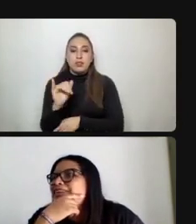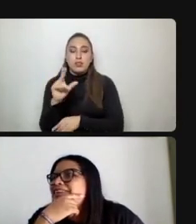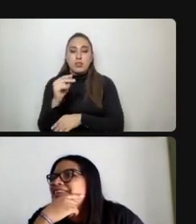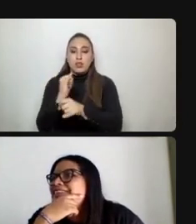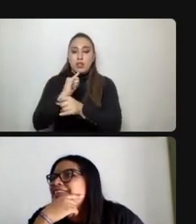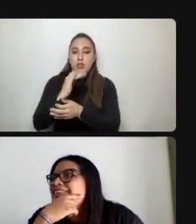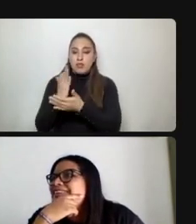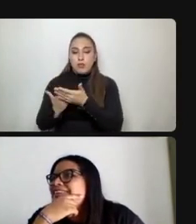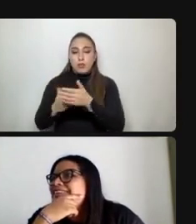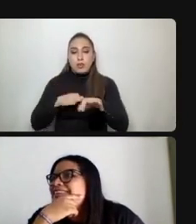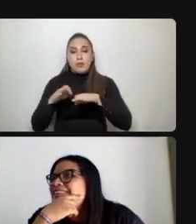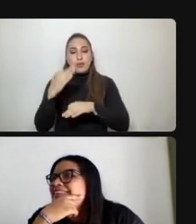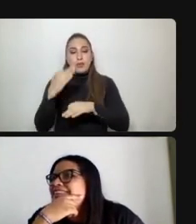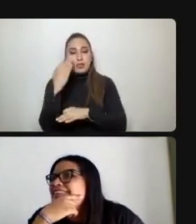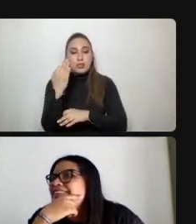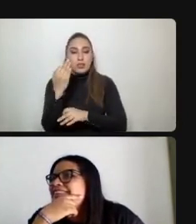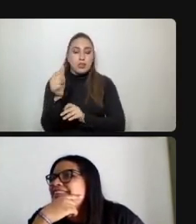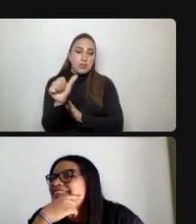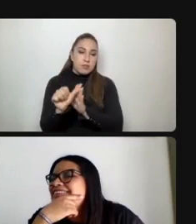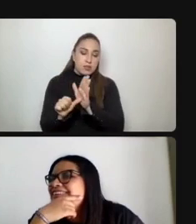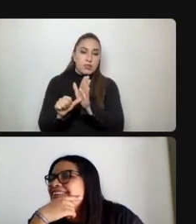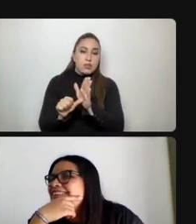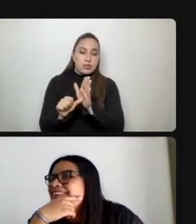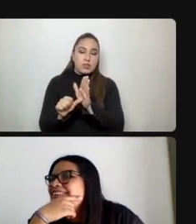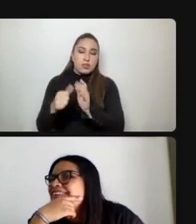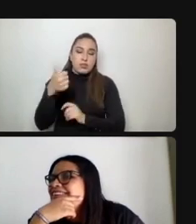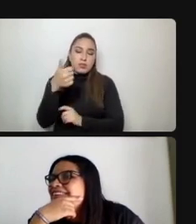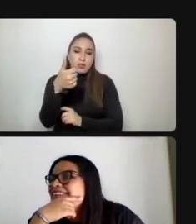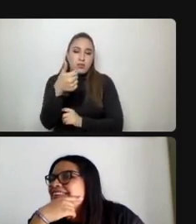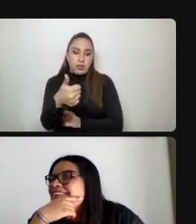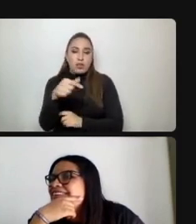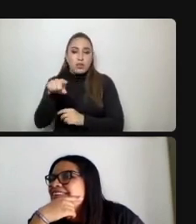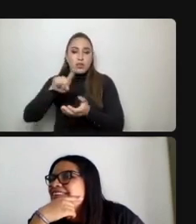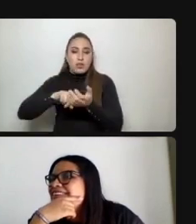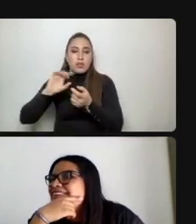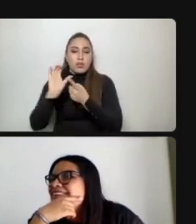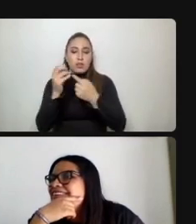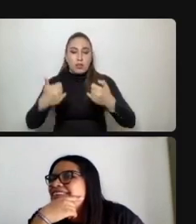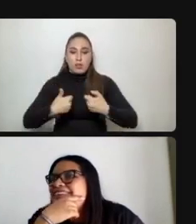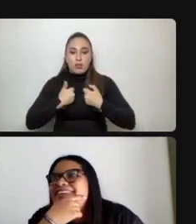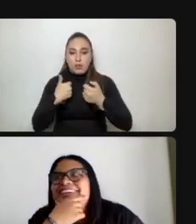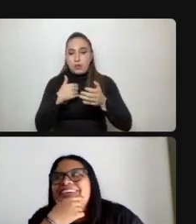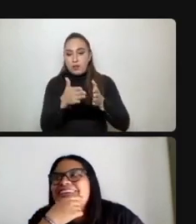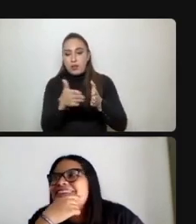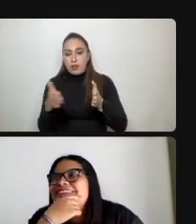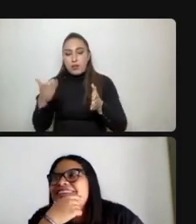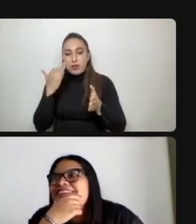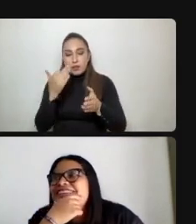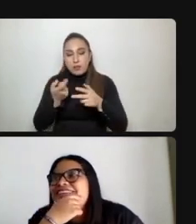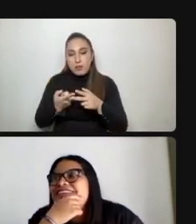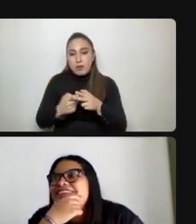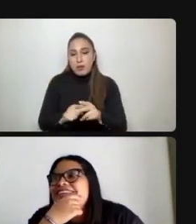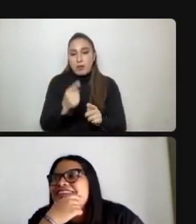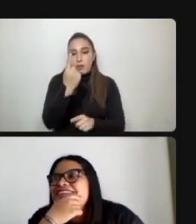informe semestral de actividades de la Comisión de Juventud correspondiente al periodo que abarca del